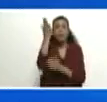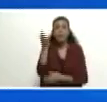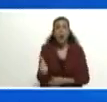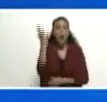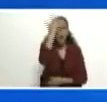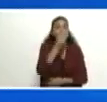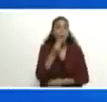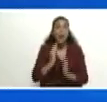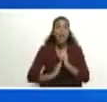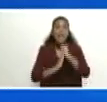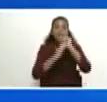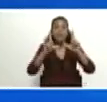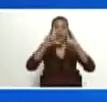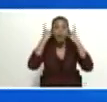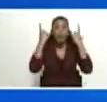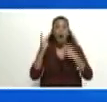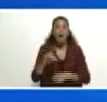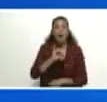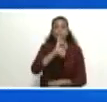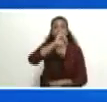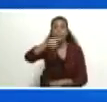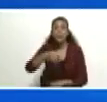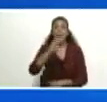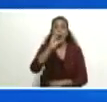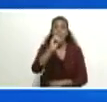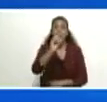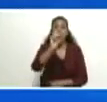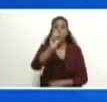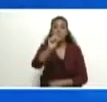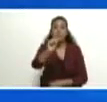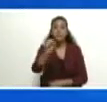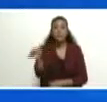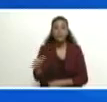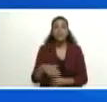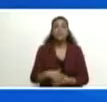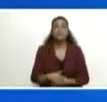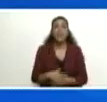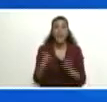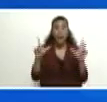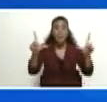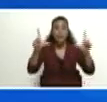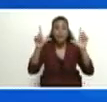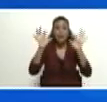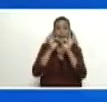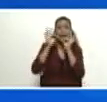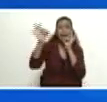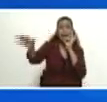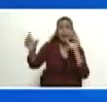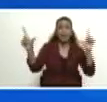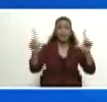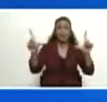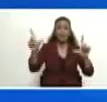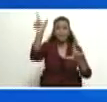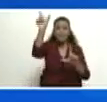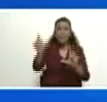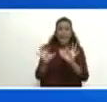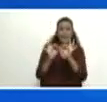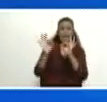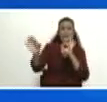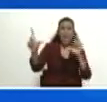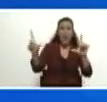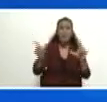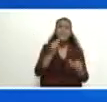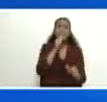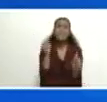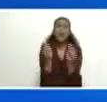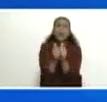joven líder de La Guaira. Allá lo veo, la pantalla está lejos, ahí está Terán, ¿verdad? ¿Con quién